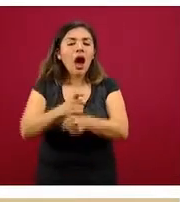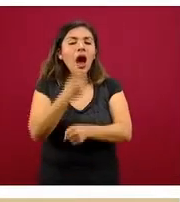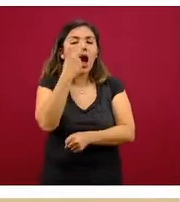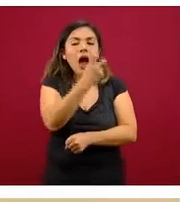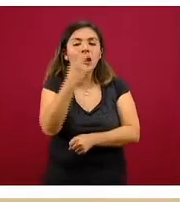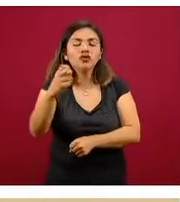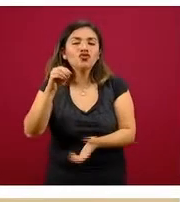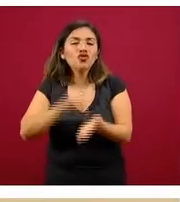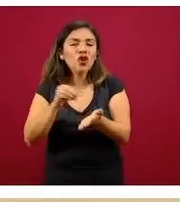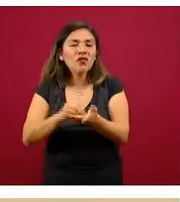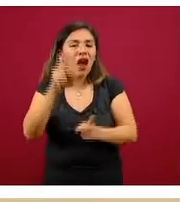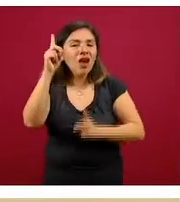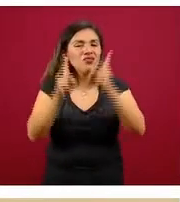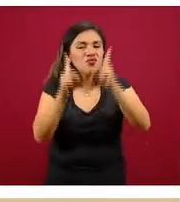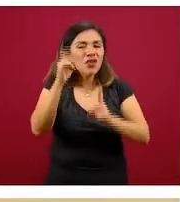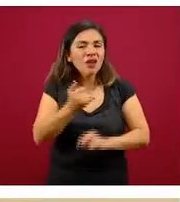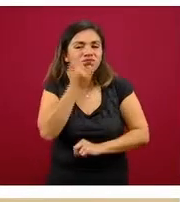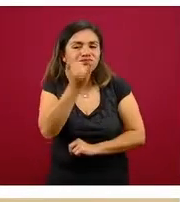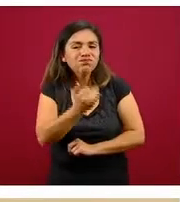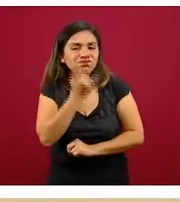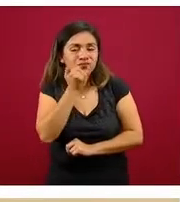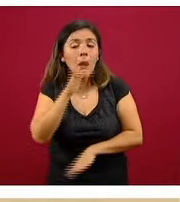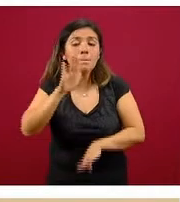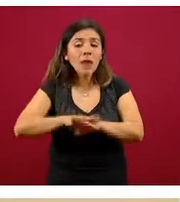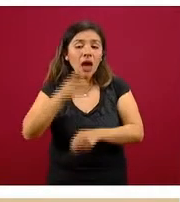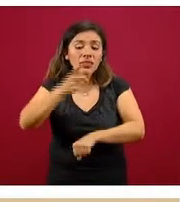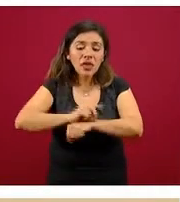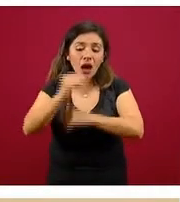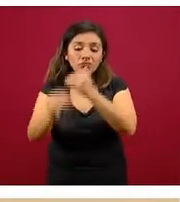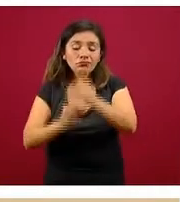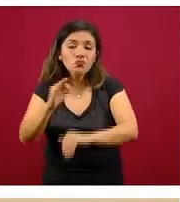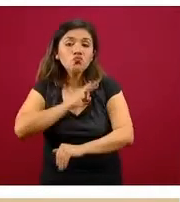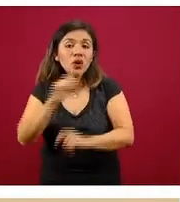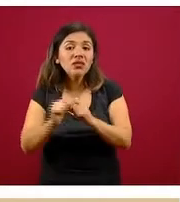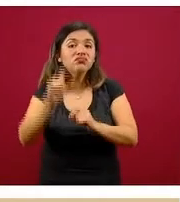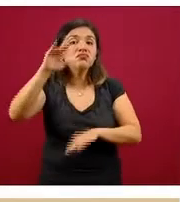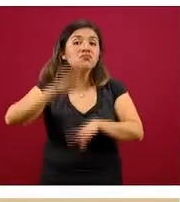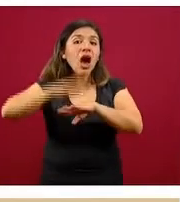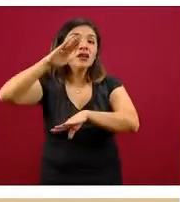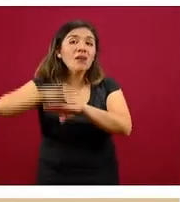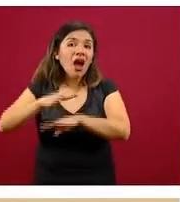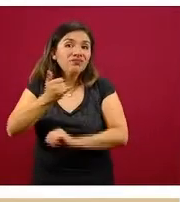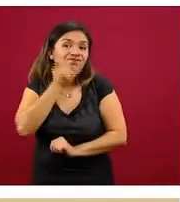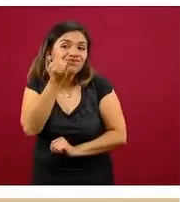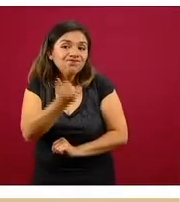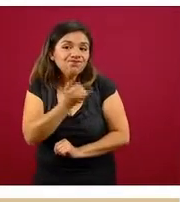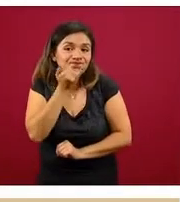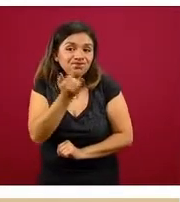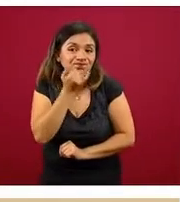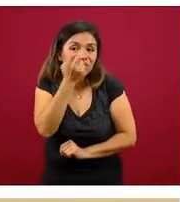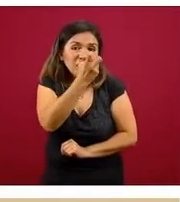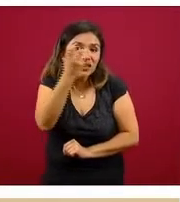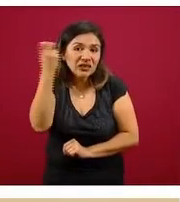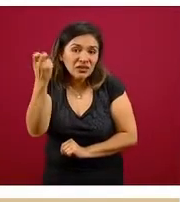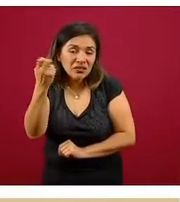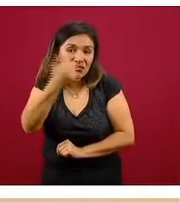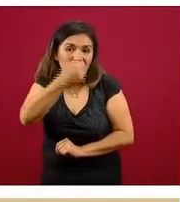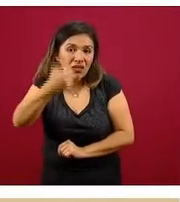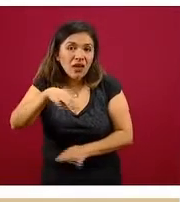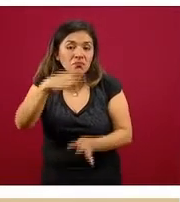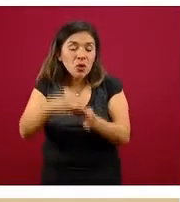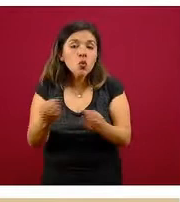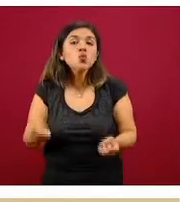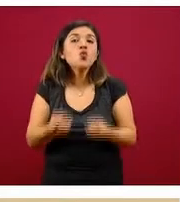estos casos aún sospechosos y por lo tanto en los siguientes días podrían incrementar su carga de casos confirmados,